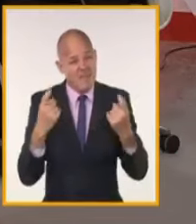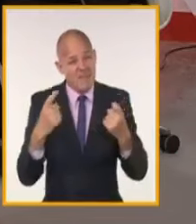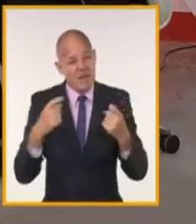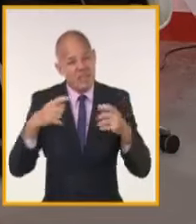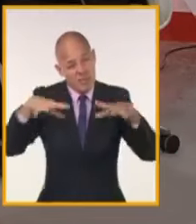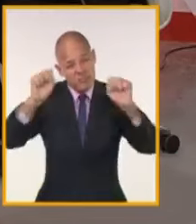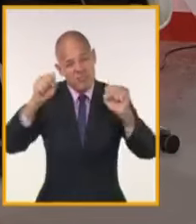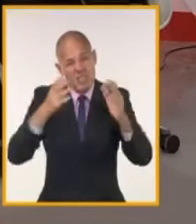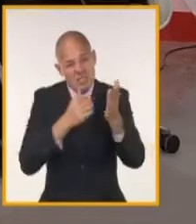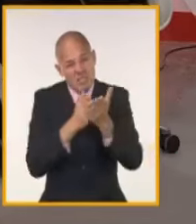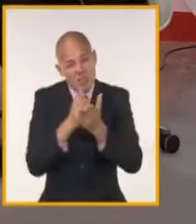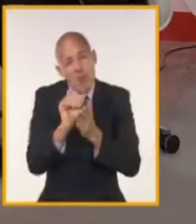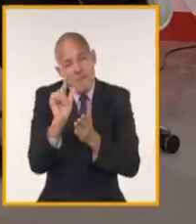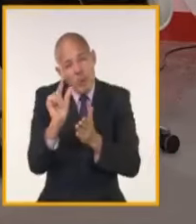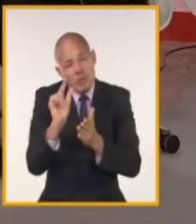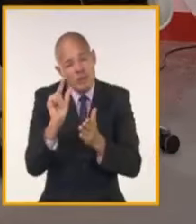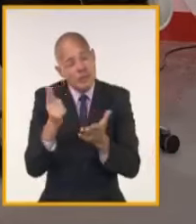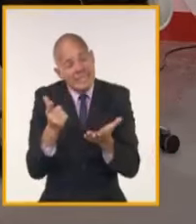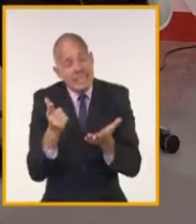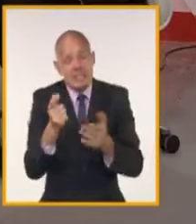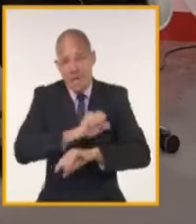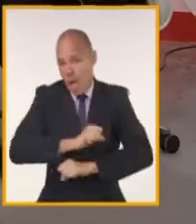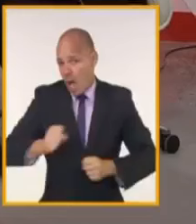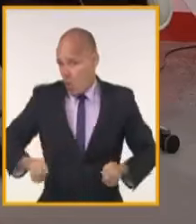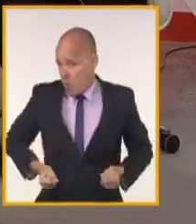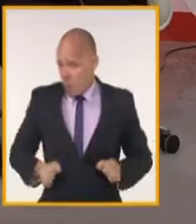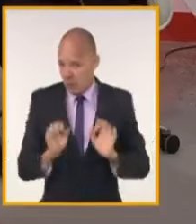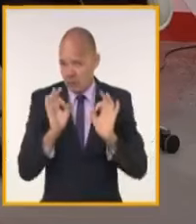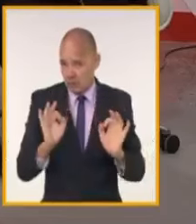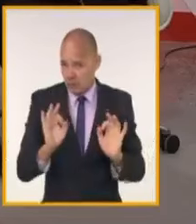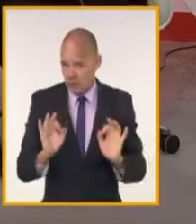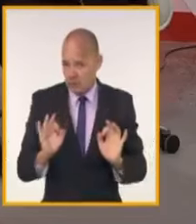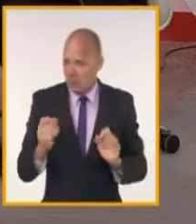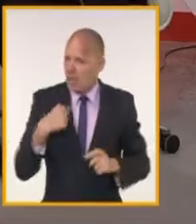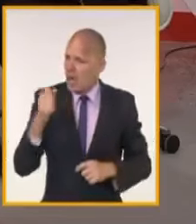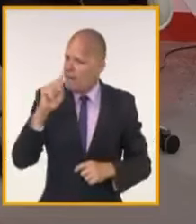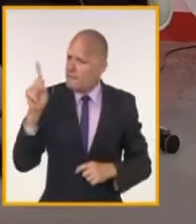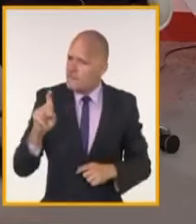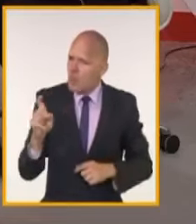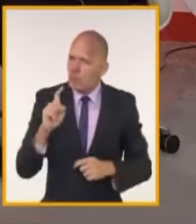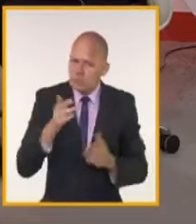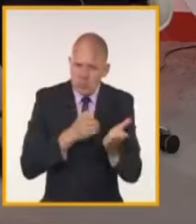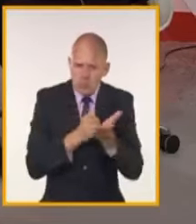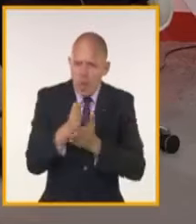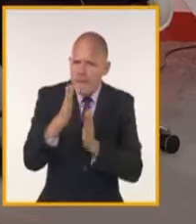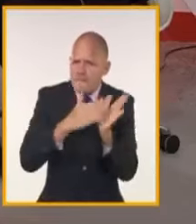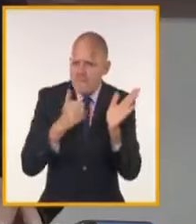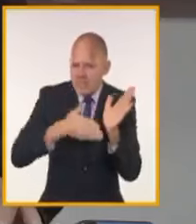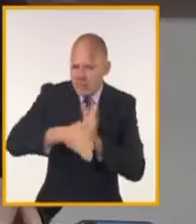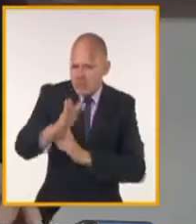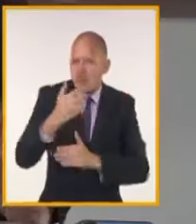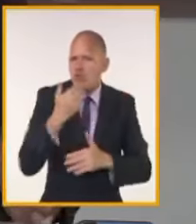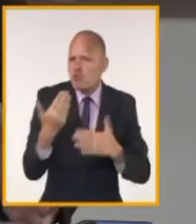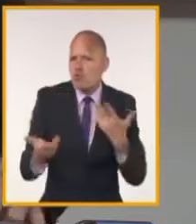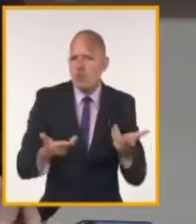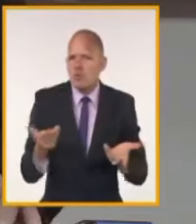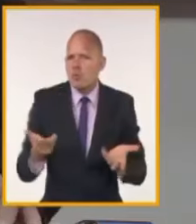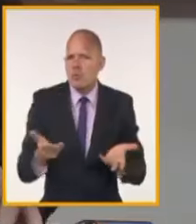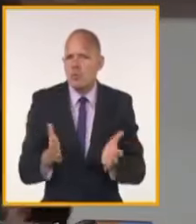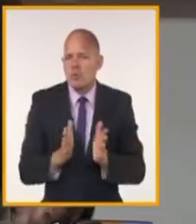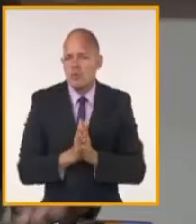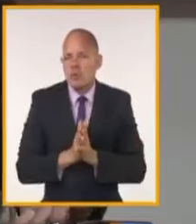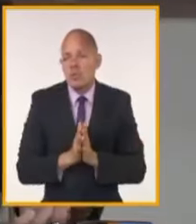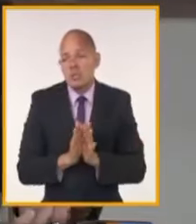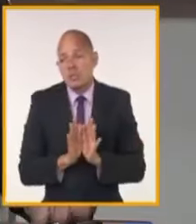pero hay que aguantar todavía Cómo ve usted las próximas semanas y meses en ahora